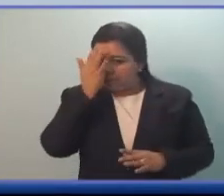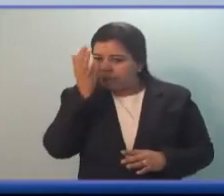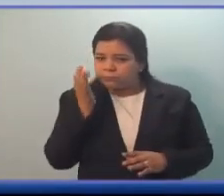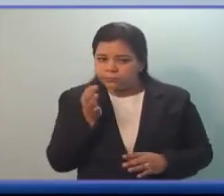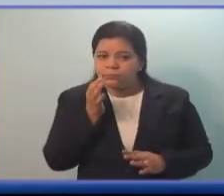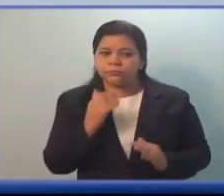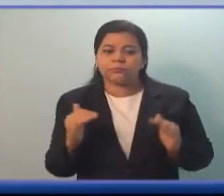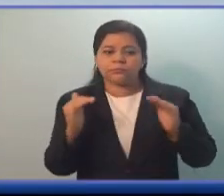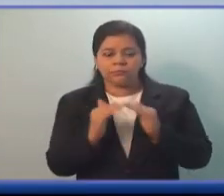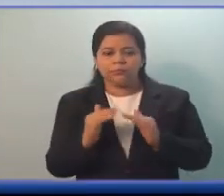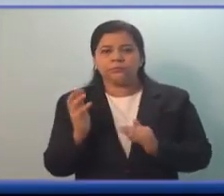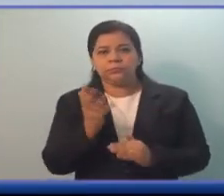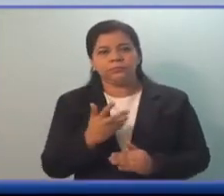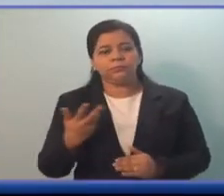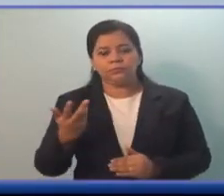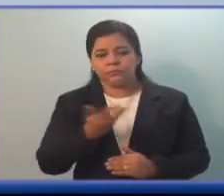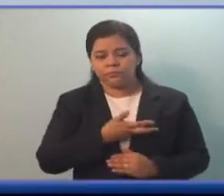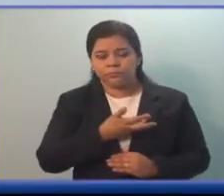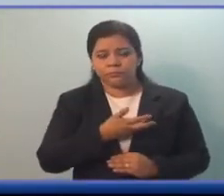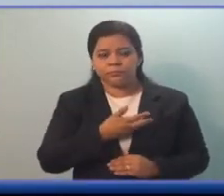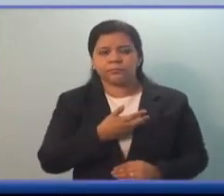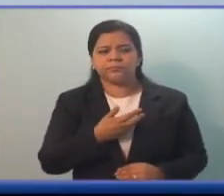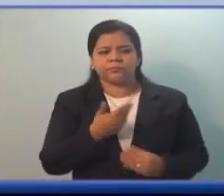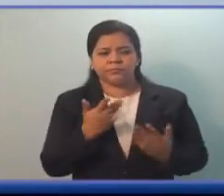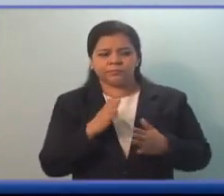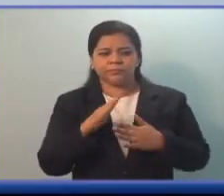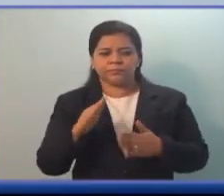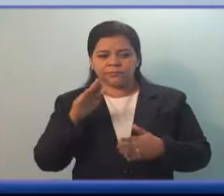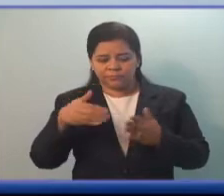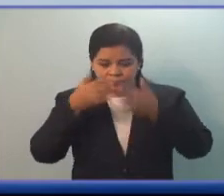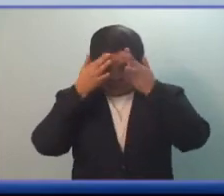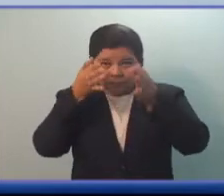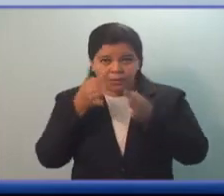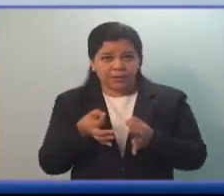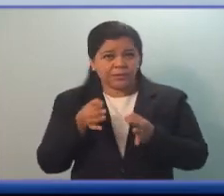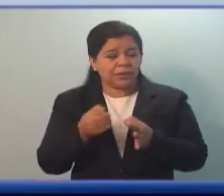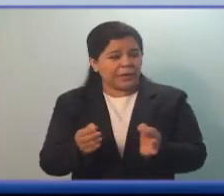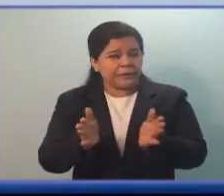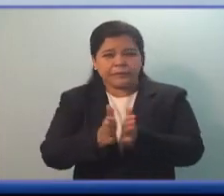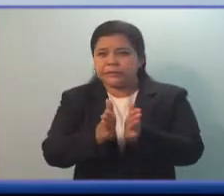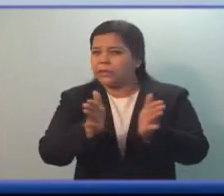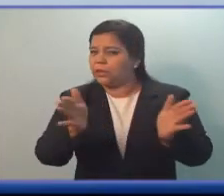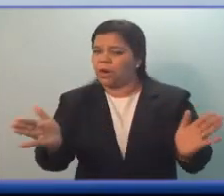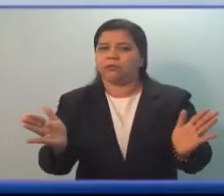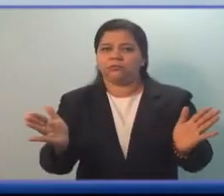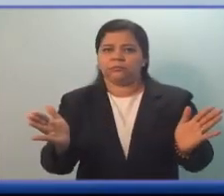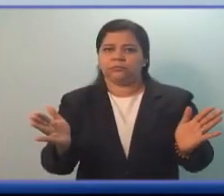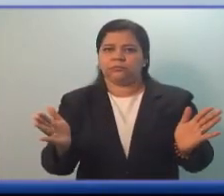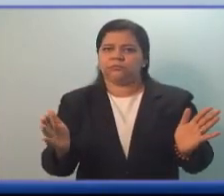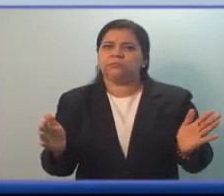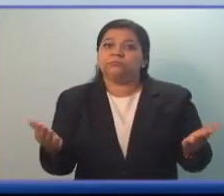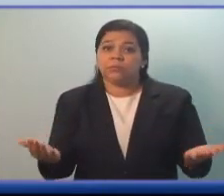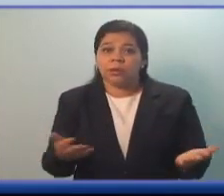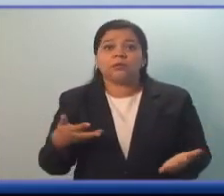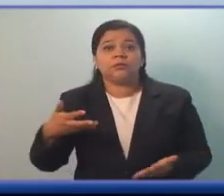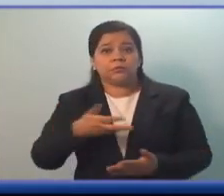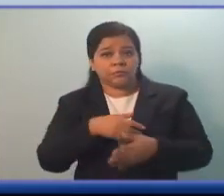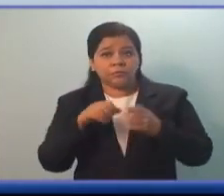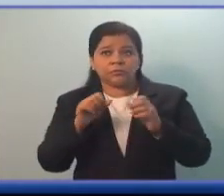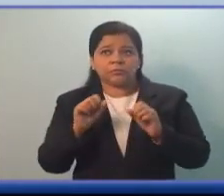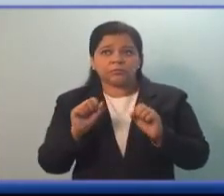se consideró, creo que la sentencia es bastante extensa, como para pues decidir por